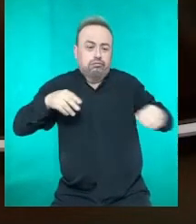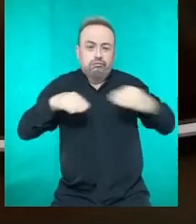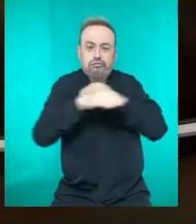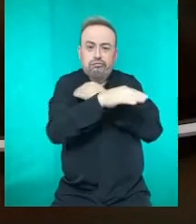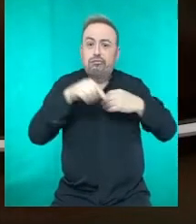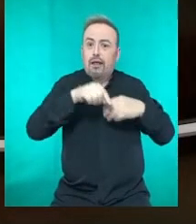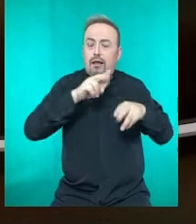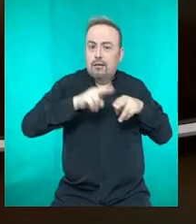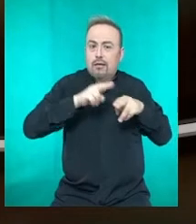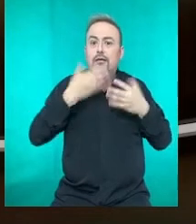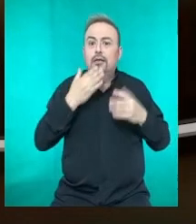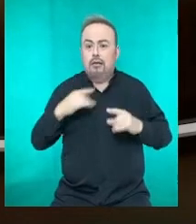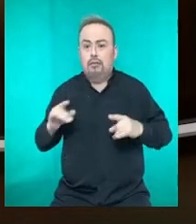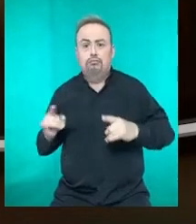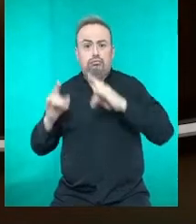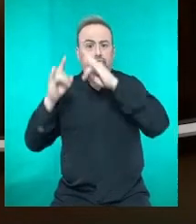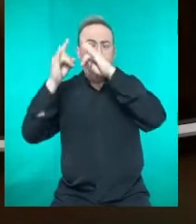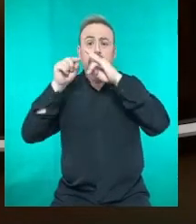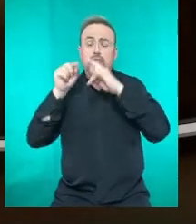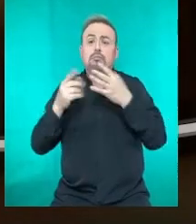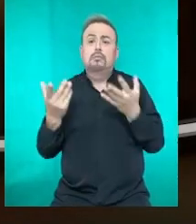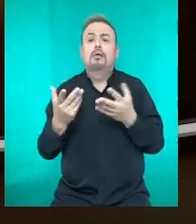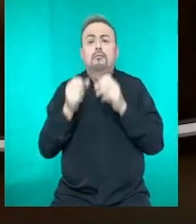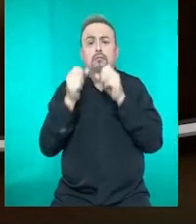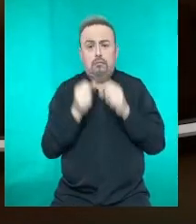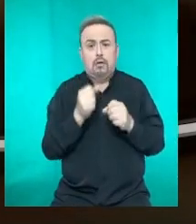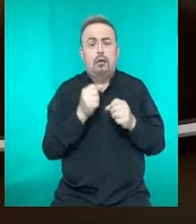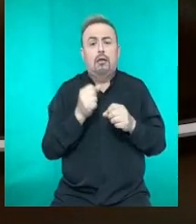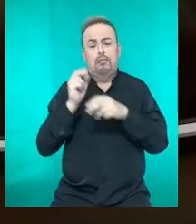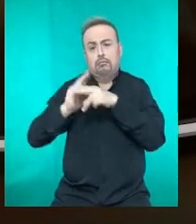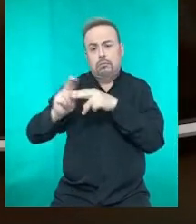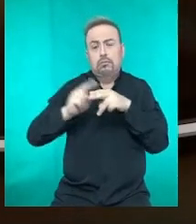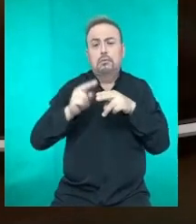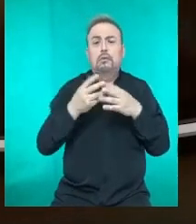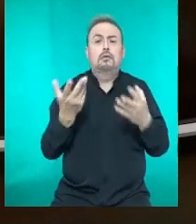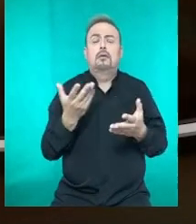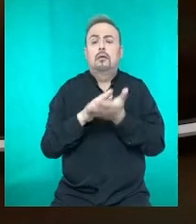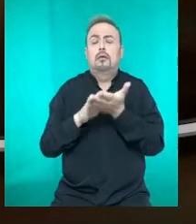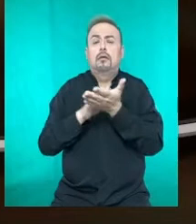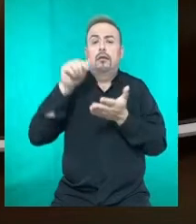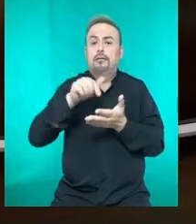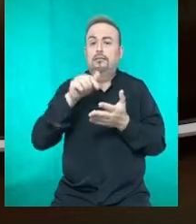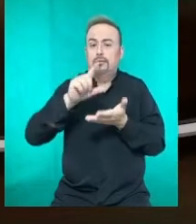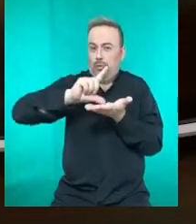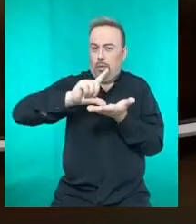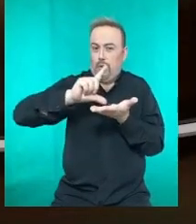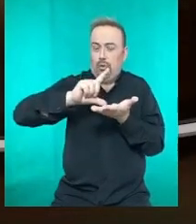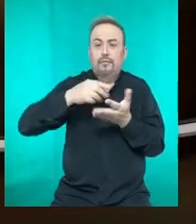de montaje e infraestructura, es posible tener obras de terminación, el shotcrete, por ejemplo, o que es el